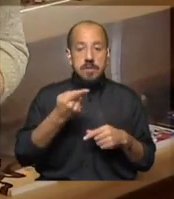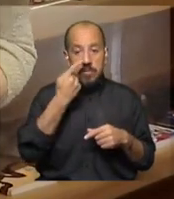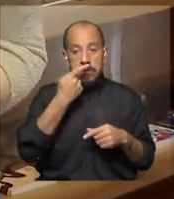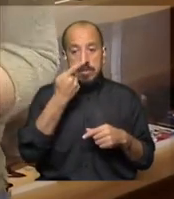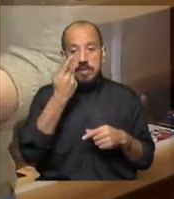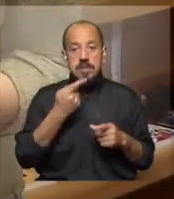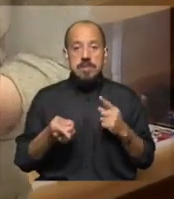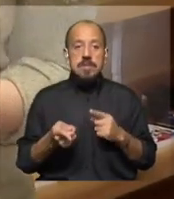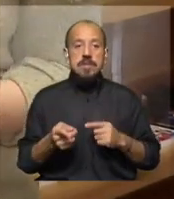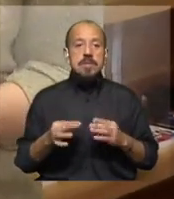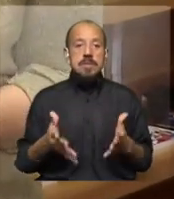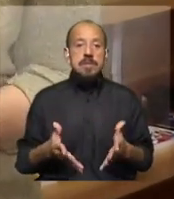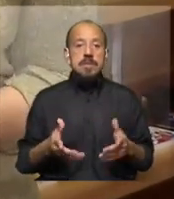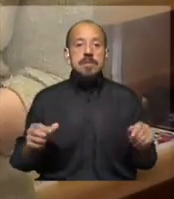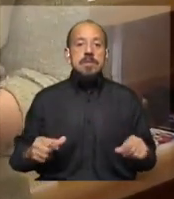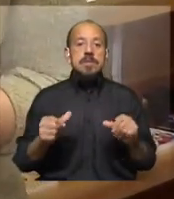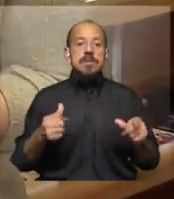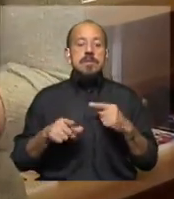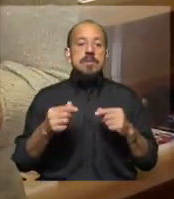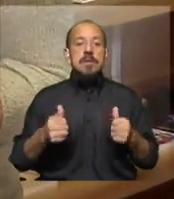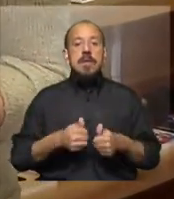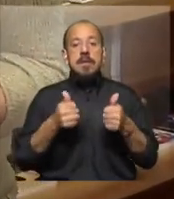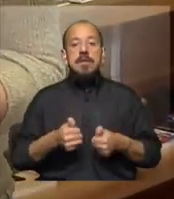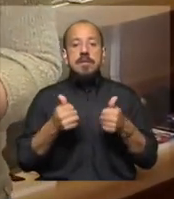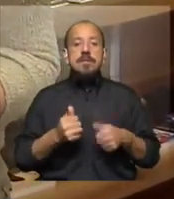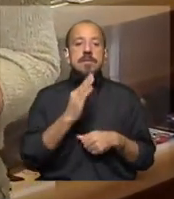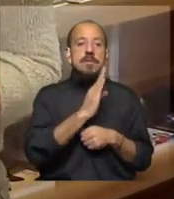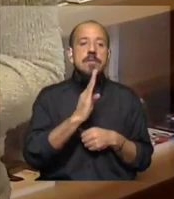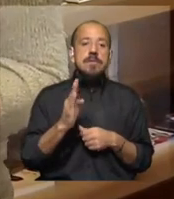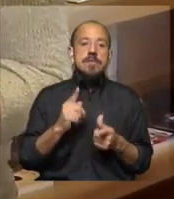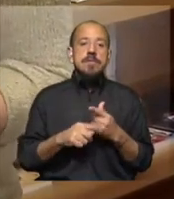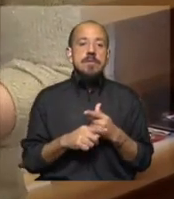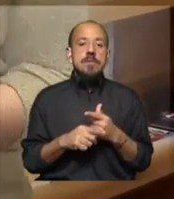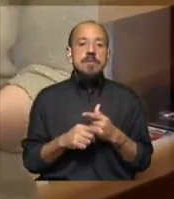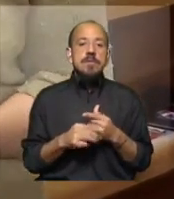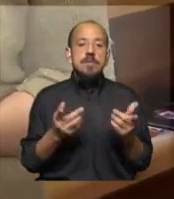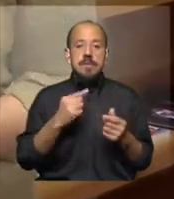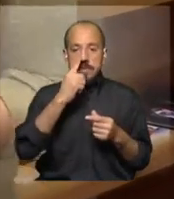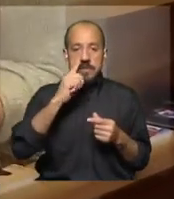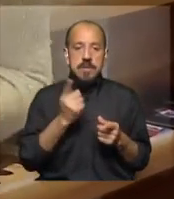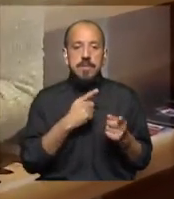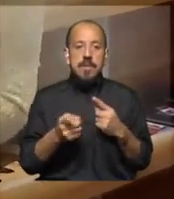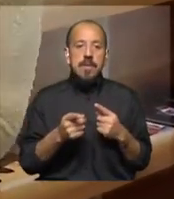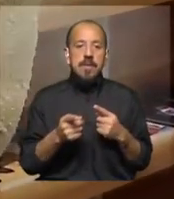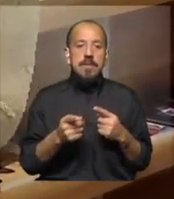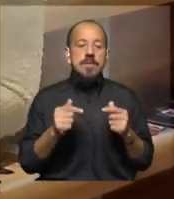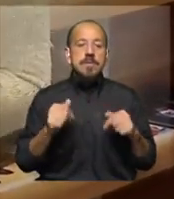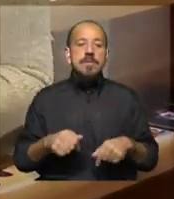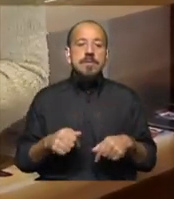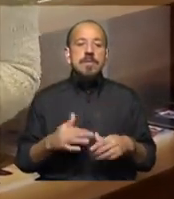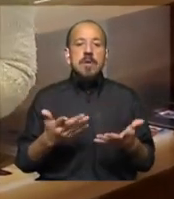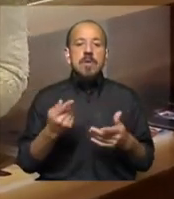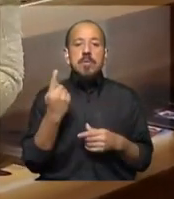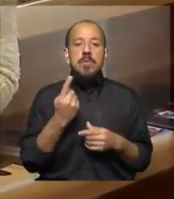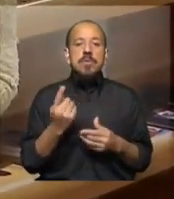para que se siga se siga moviendo la actividad de la biblioteca y del barrio rapidito rapidito que tenemos hoy en un